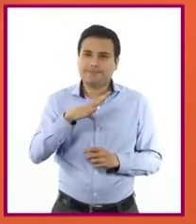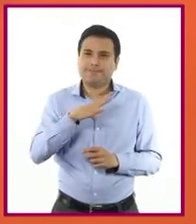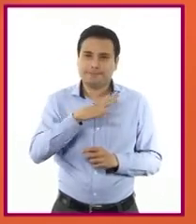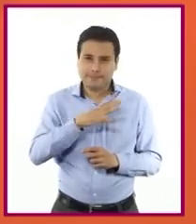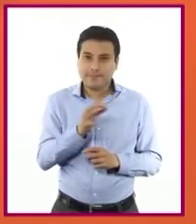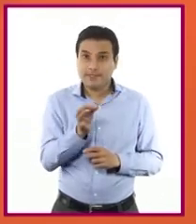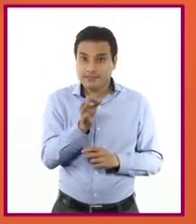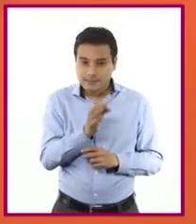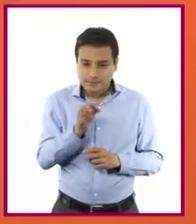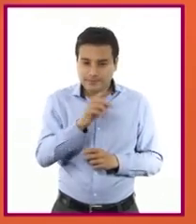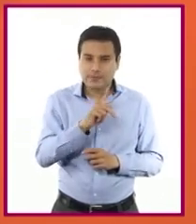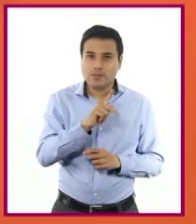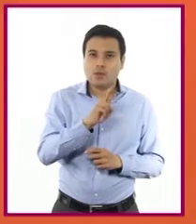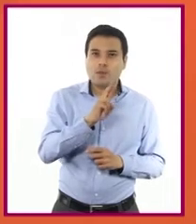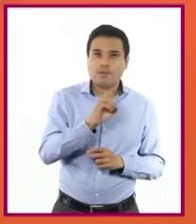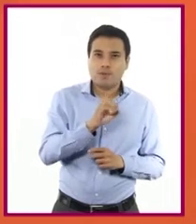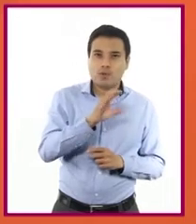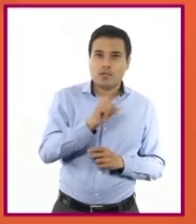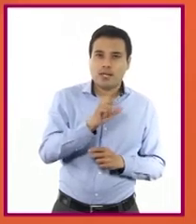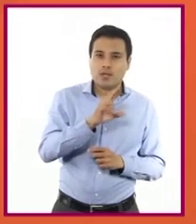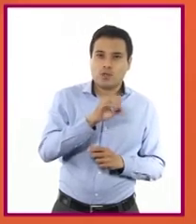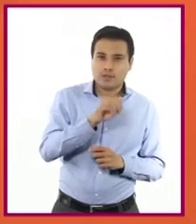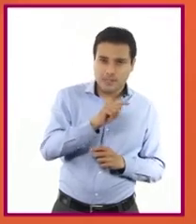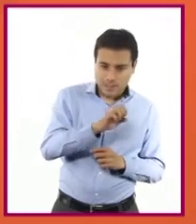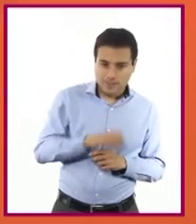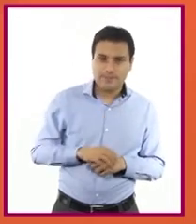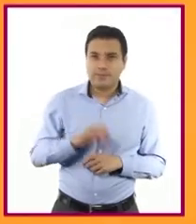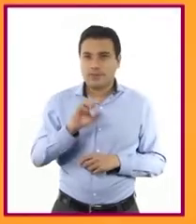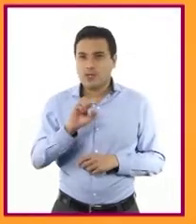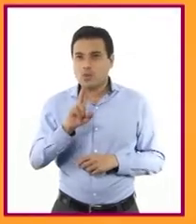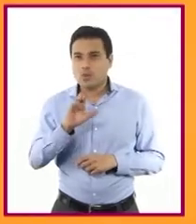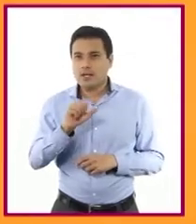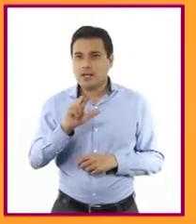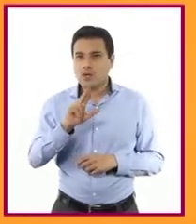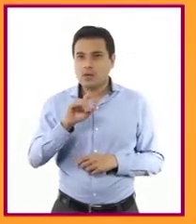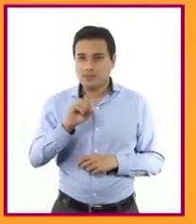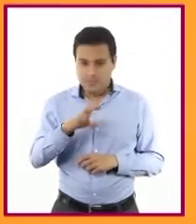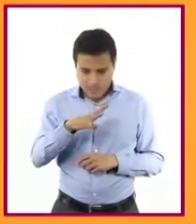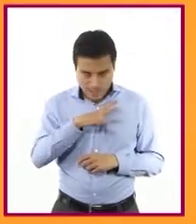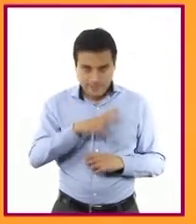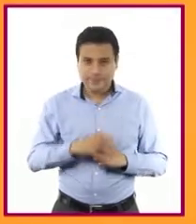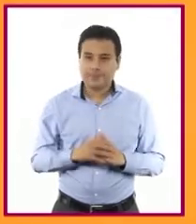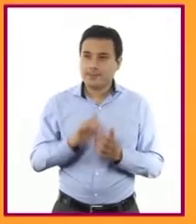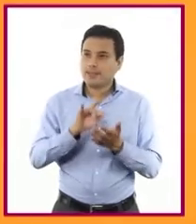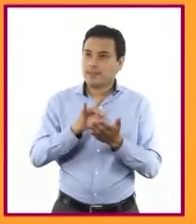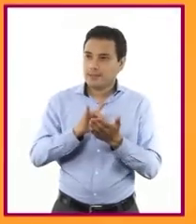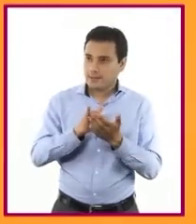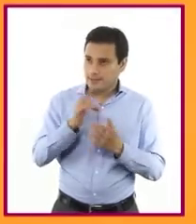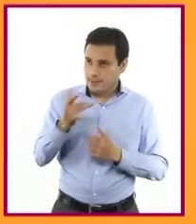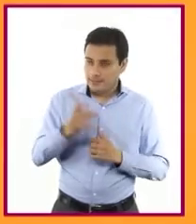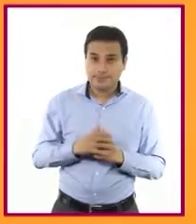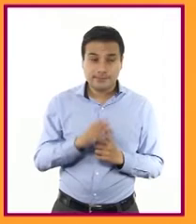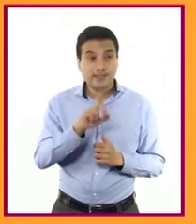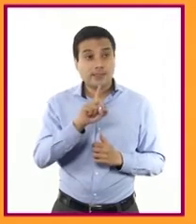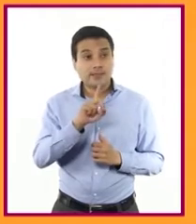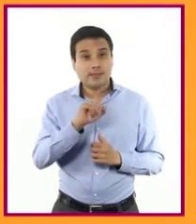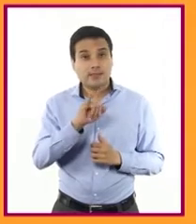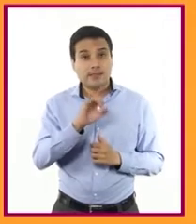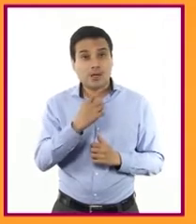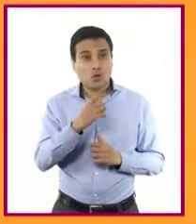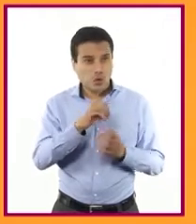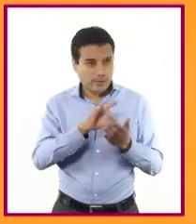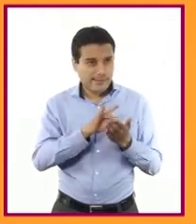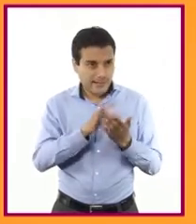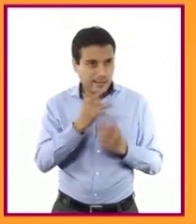en células procariontes como eucariontes. Gracias, maestro. Y también a ti, Diego David, por